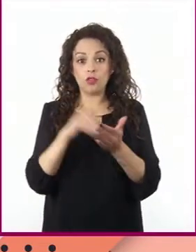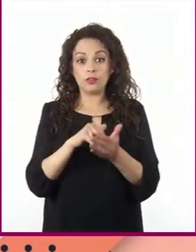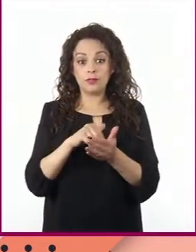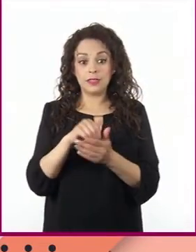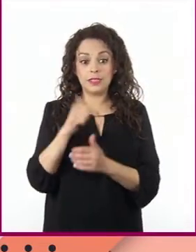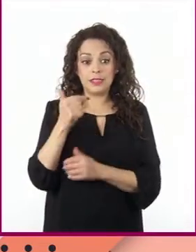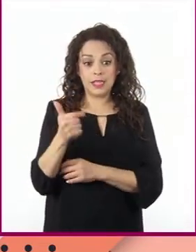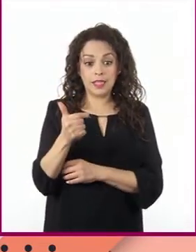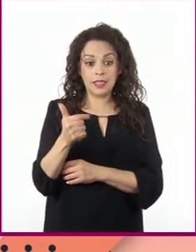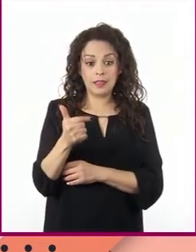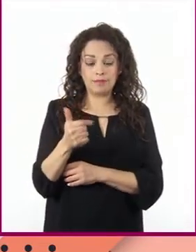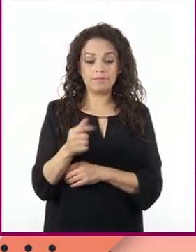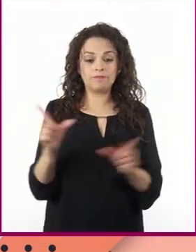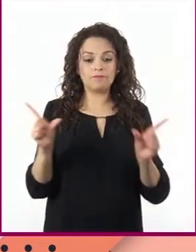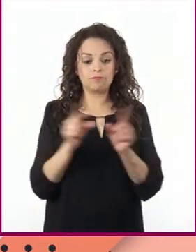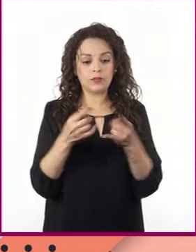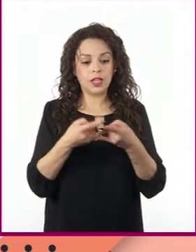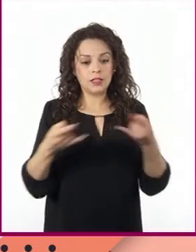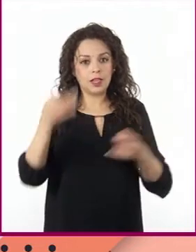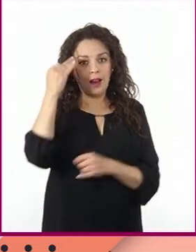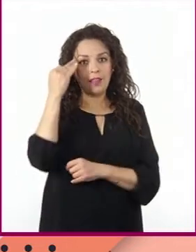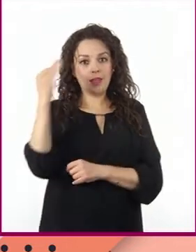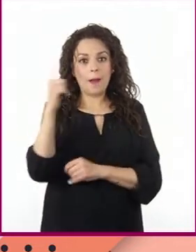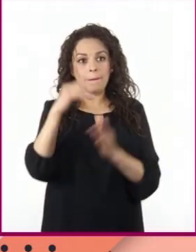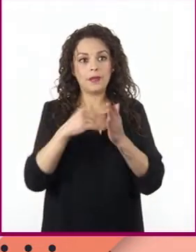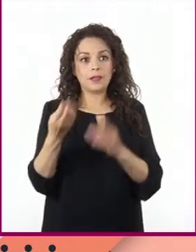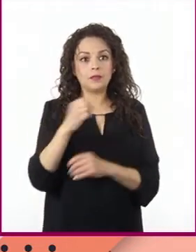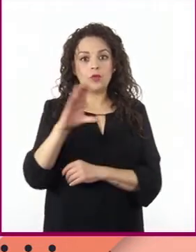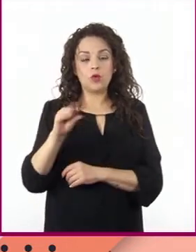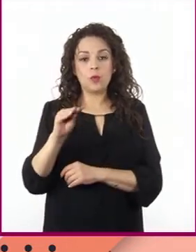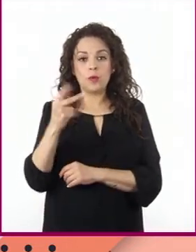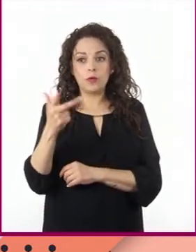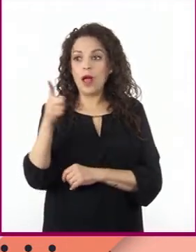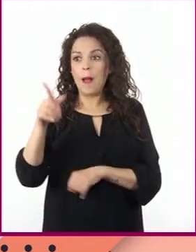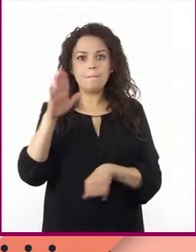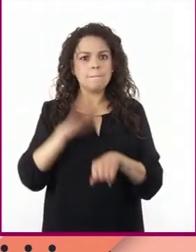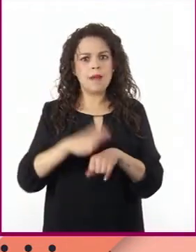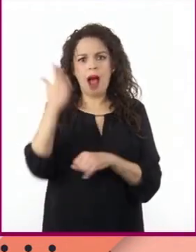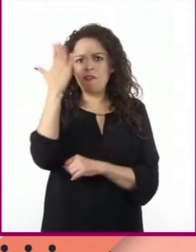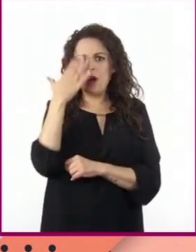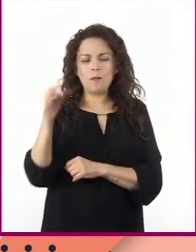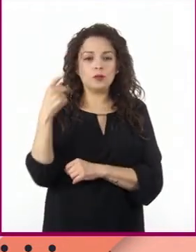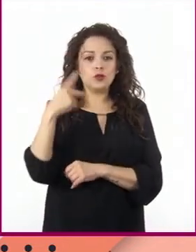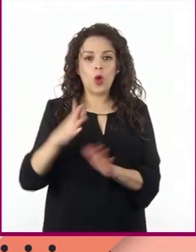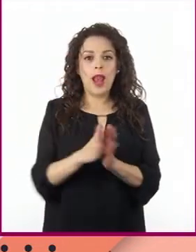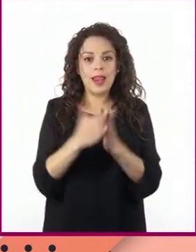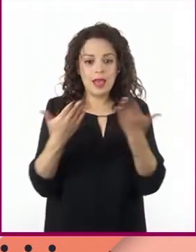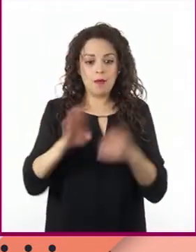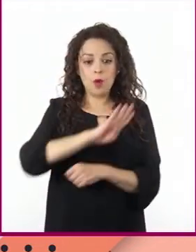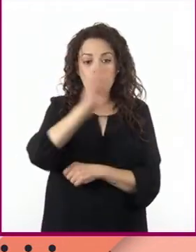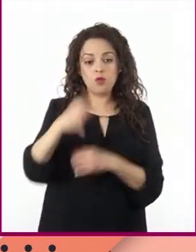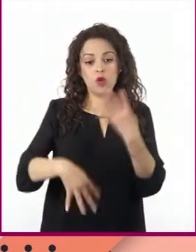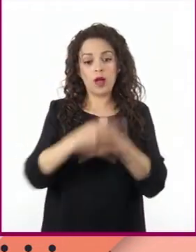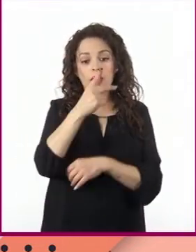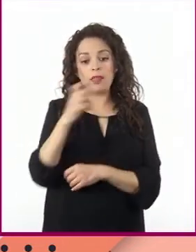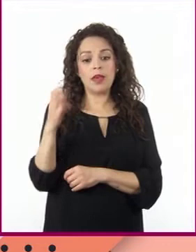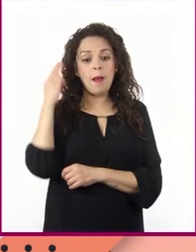de 1988, es el más famoso de sus libros. Murió el 14 de marzo de